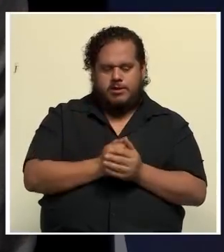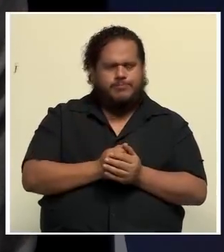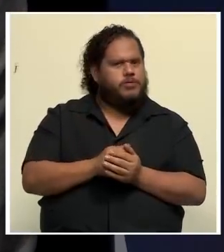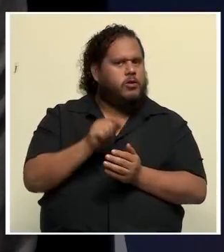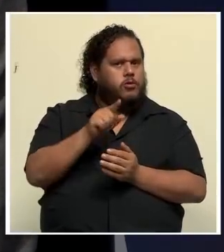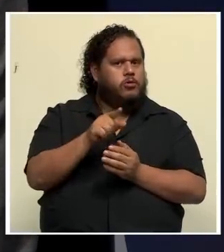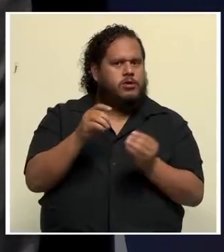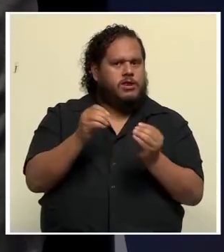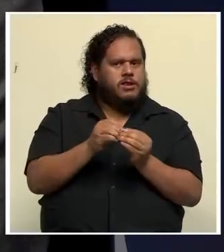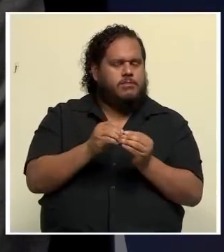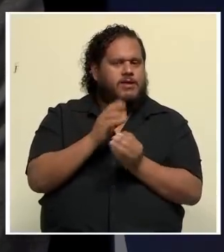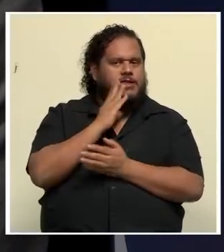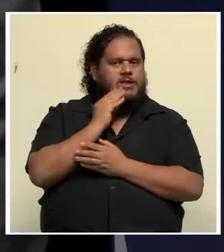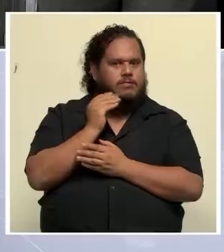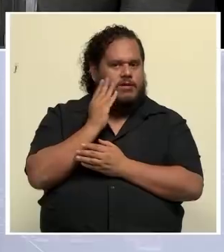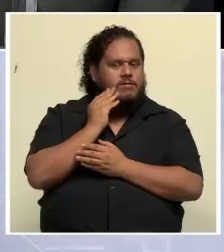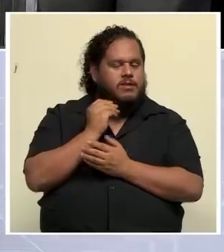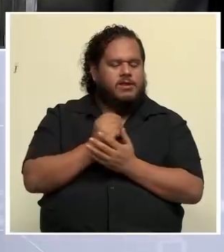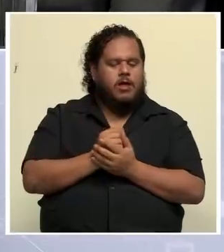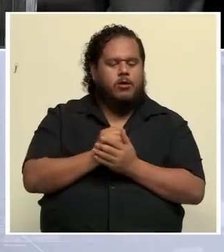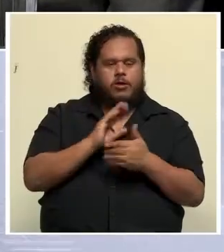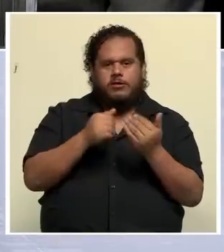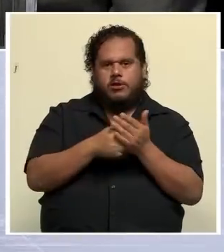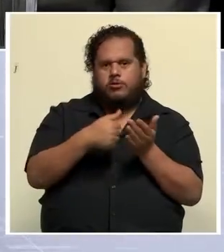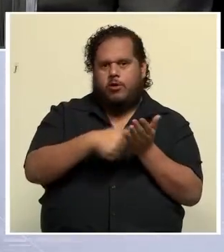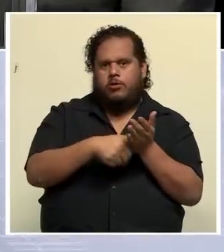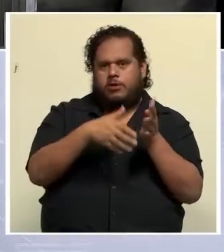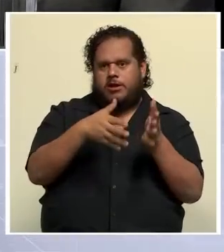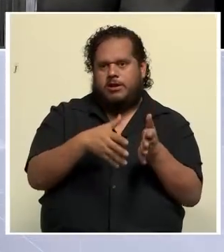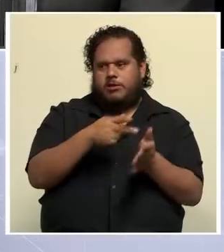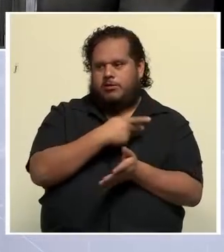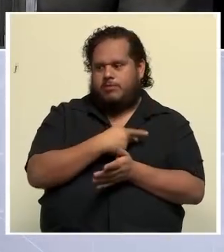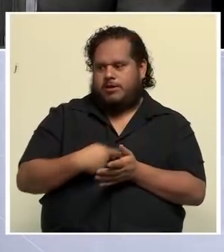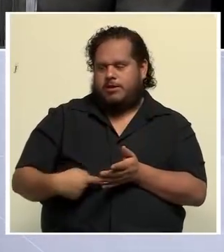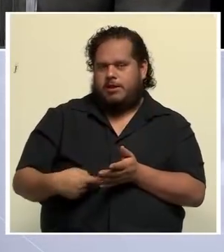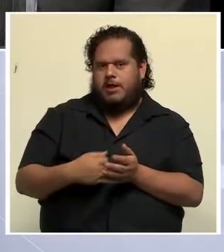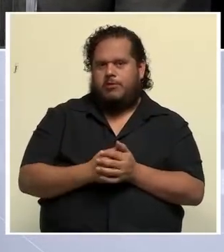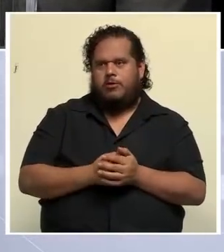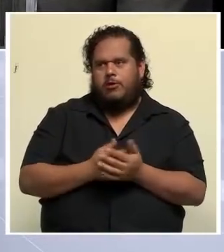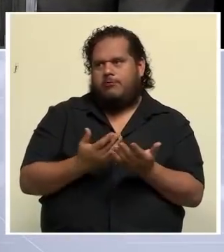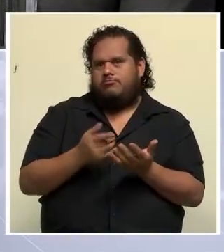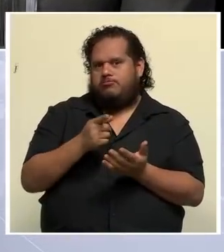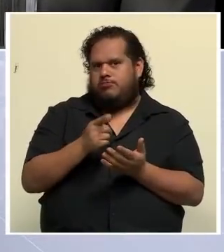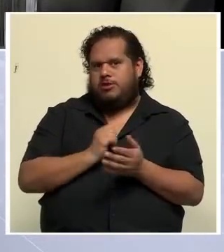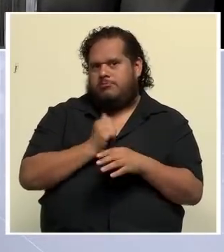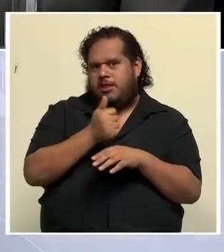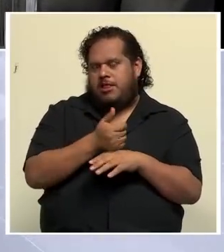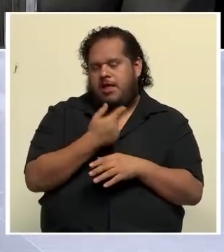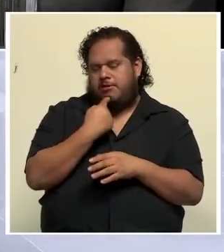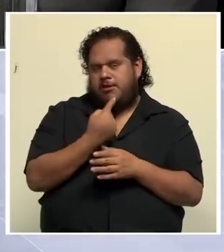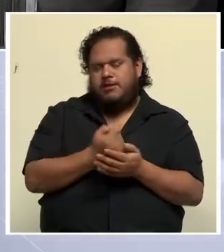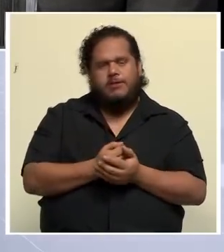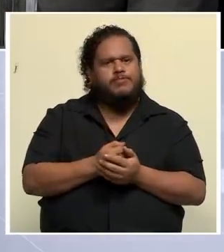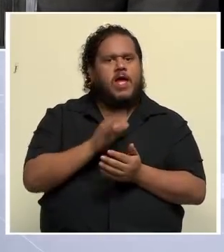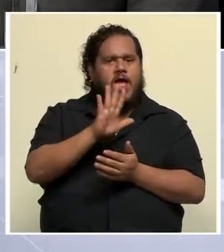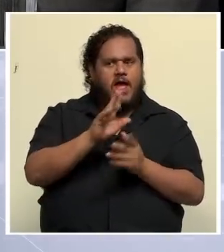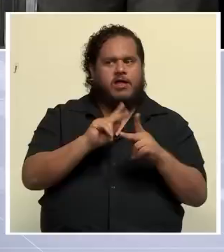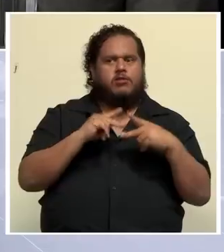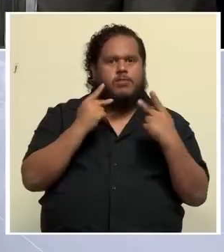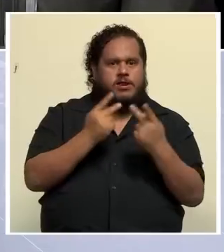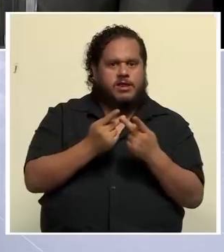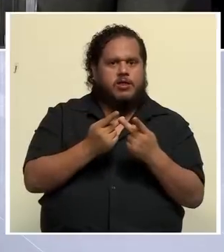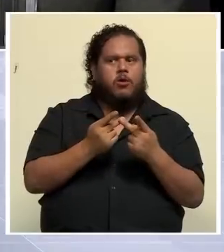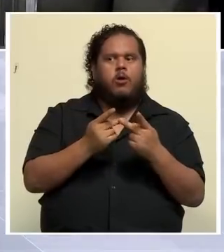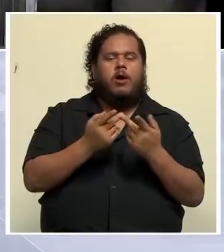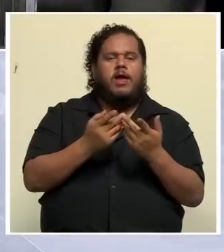¿Es usted el más experimentado de los candidatos presidenciales? Por lo menos así se plantea. ¿Es su partido el partido